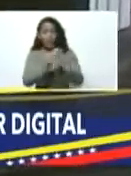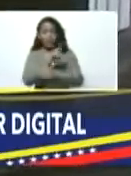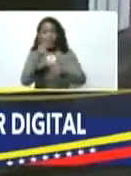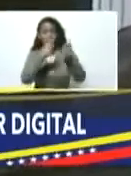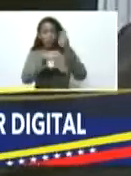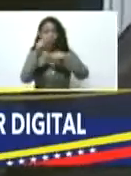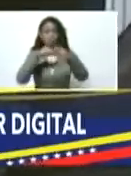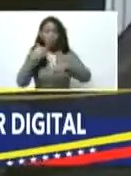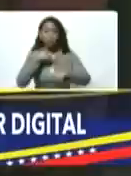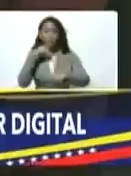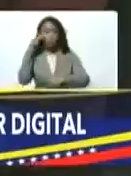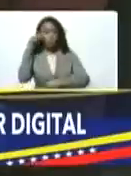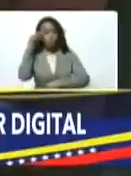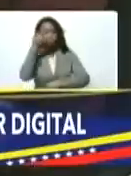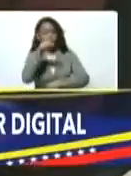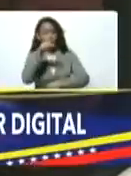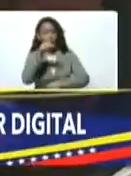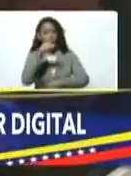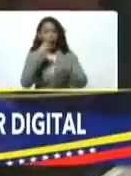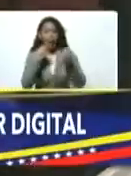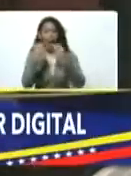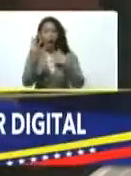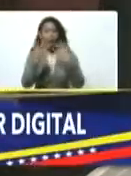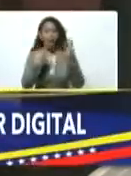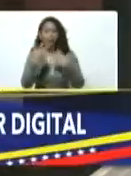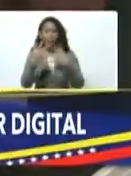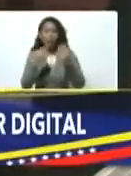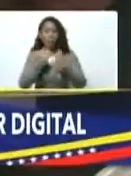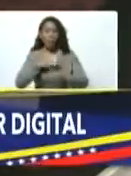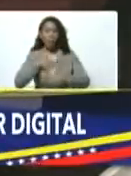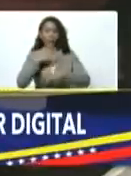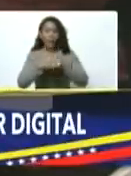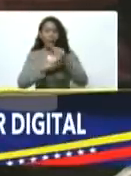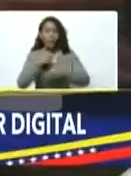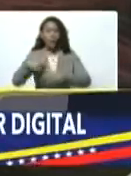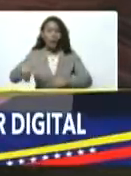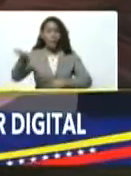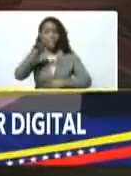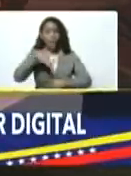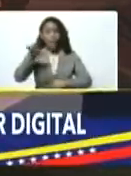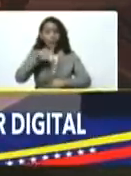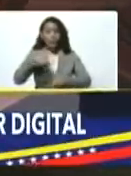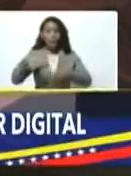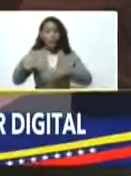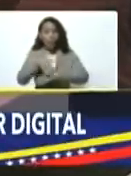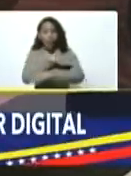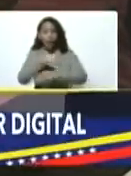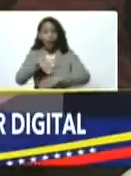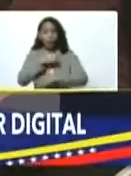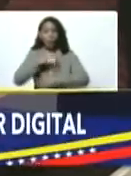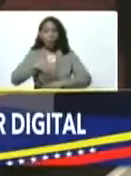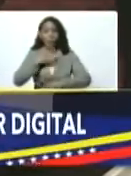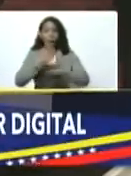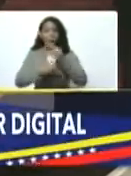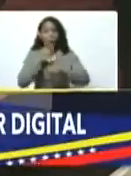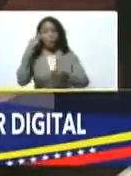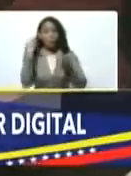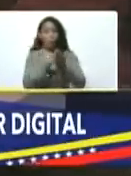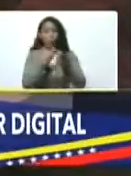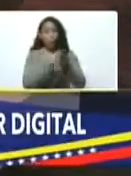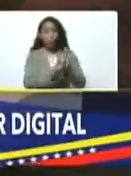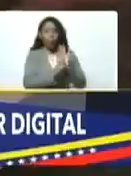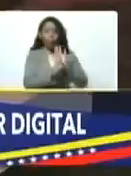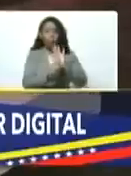Comercio, entonces nos pegamos allí con la feria para poder tomar las plazas, los bulevares y hacer pues también muestra de lo que